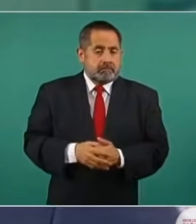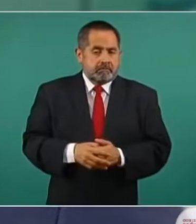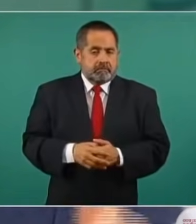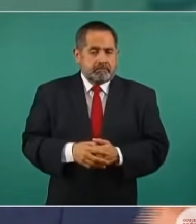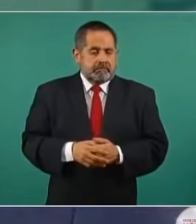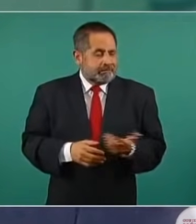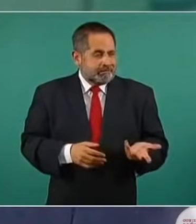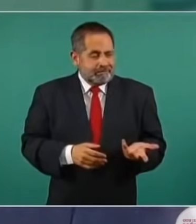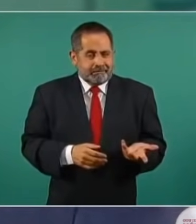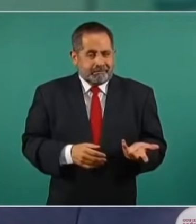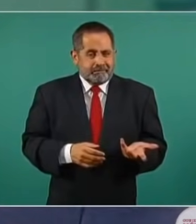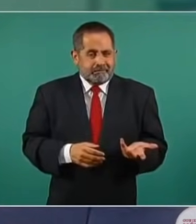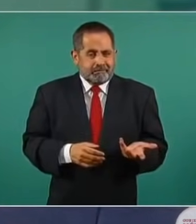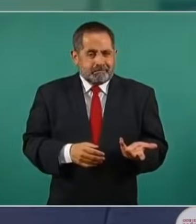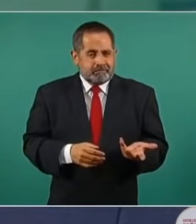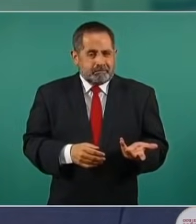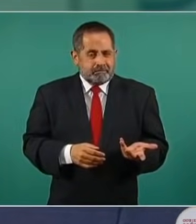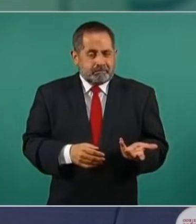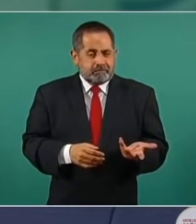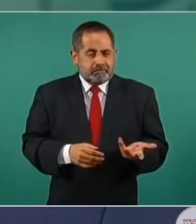¿Por qué tenemos